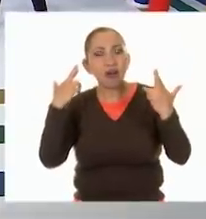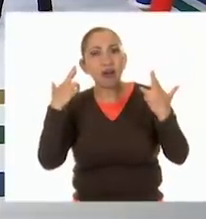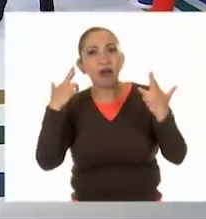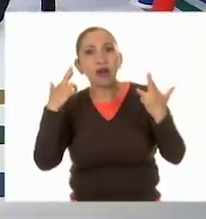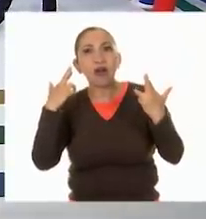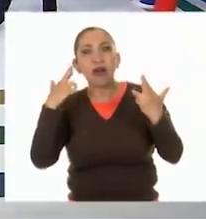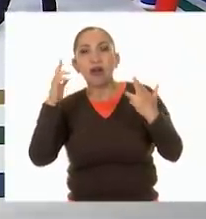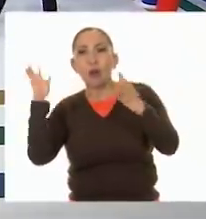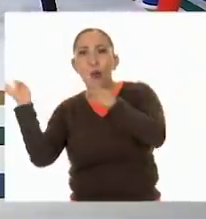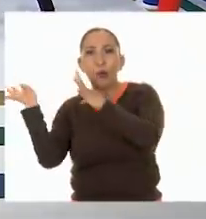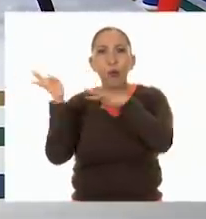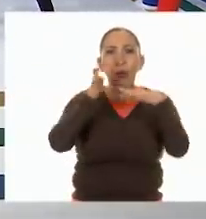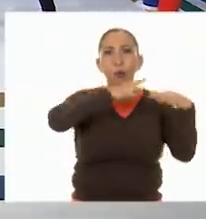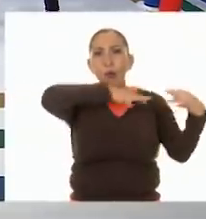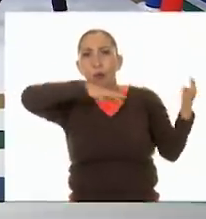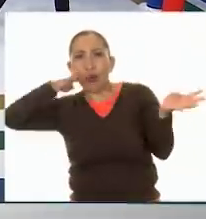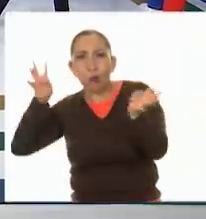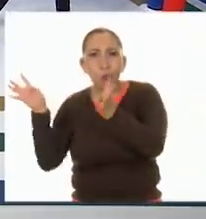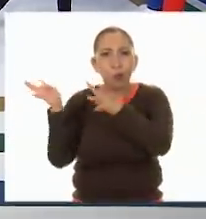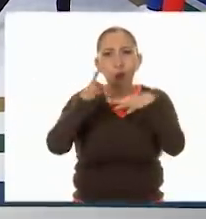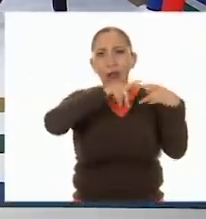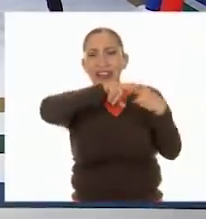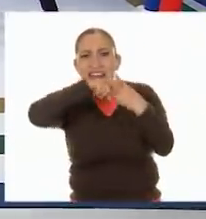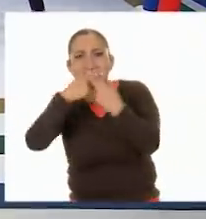Empezó a correr un viento muy fuerte.